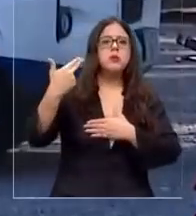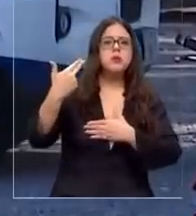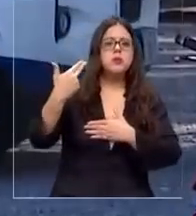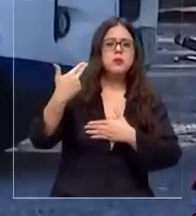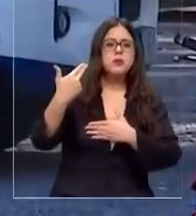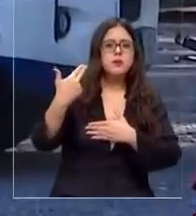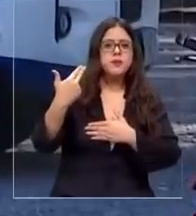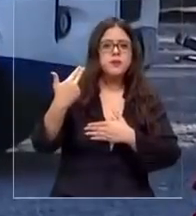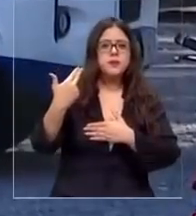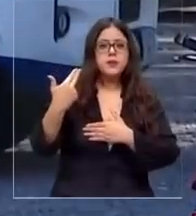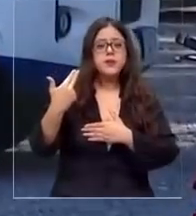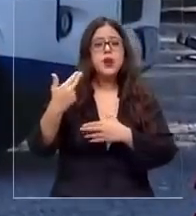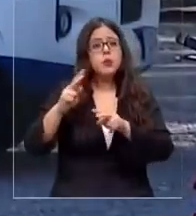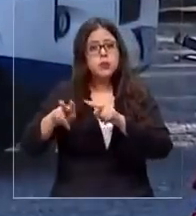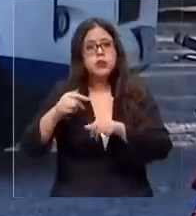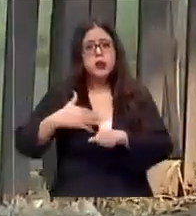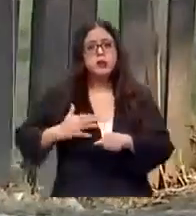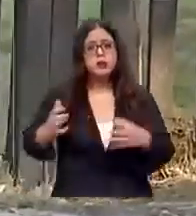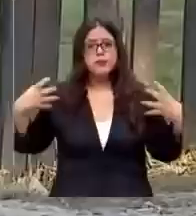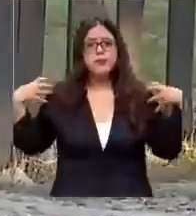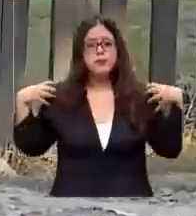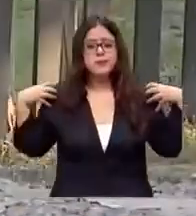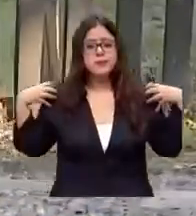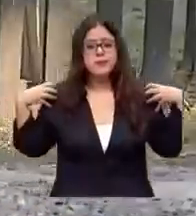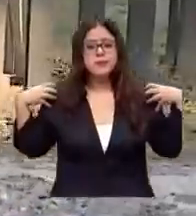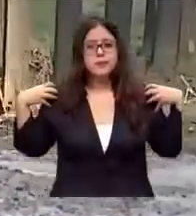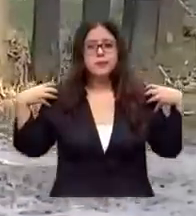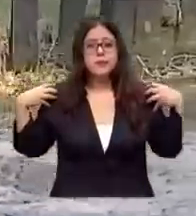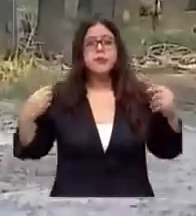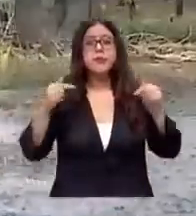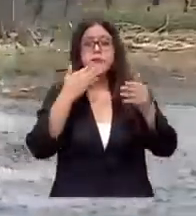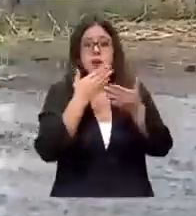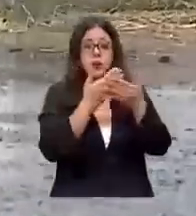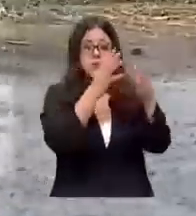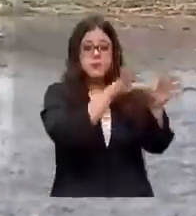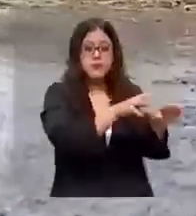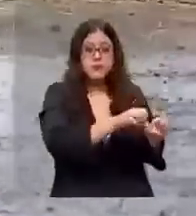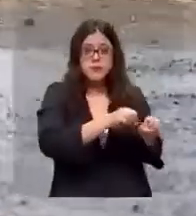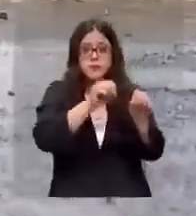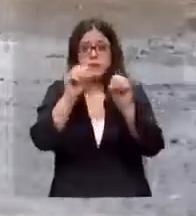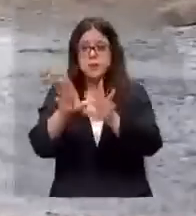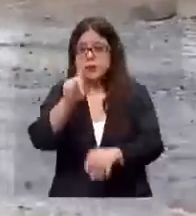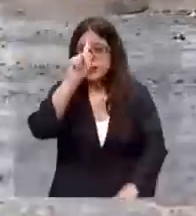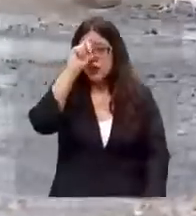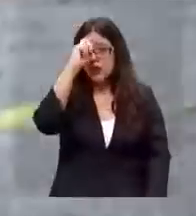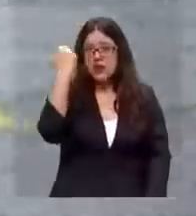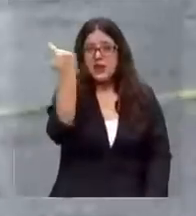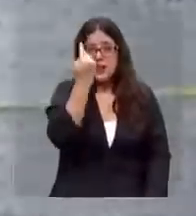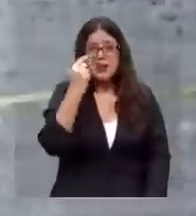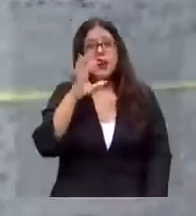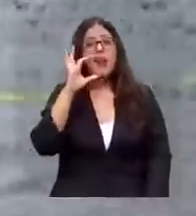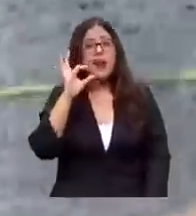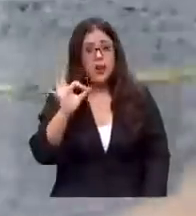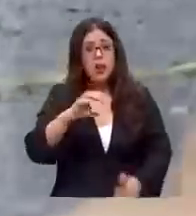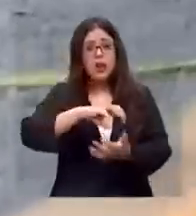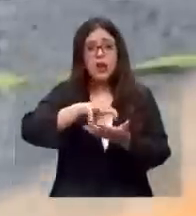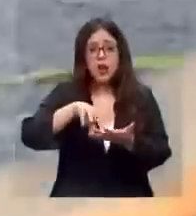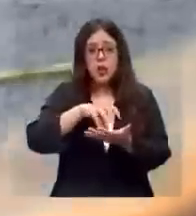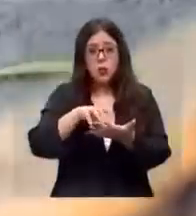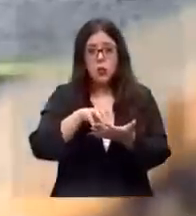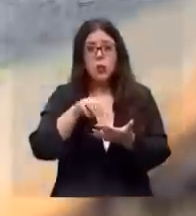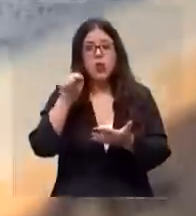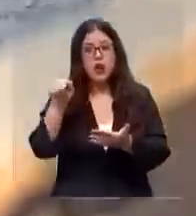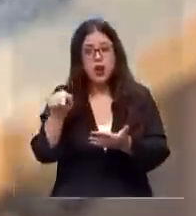habría realizado el funcionario de la Policía de Investigaciones. Una vez trasladado a la clínica Las Condes de la misma comuna, se